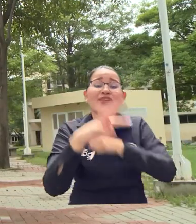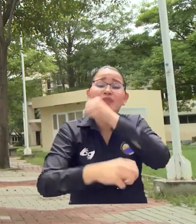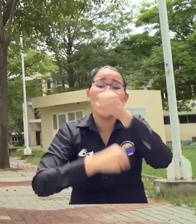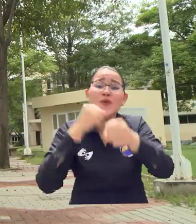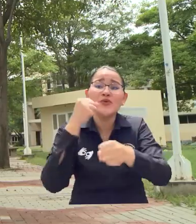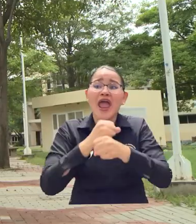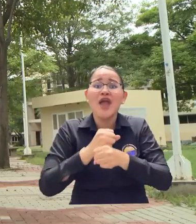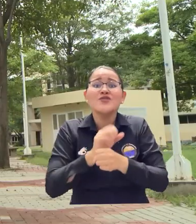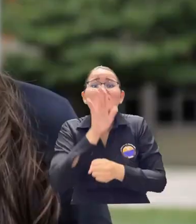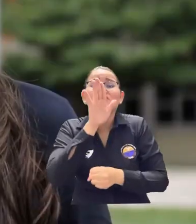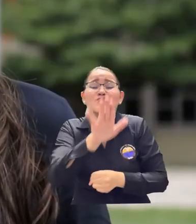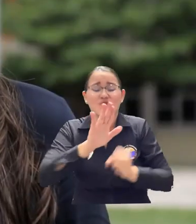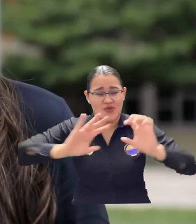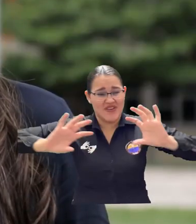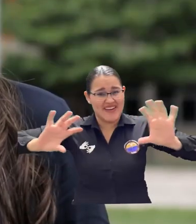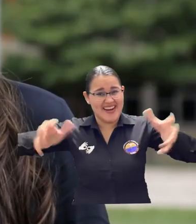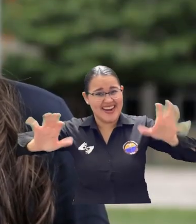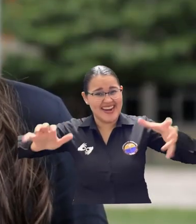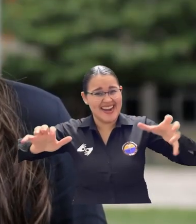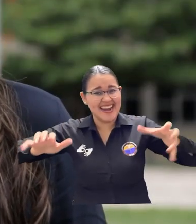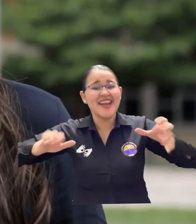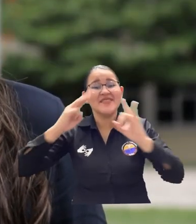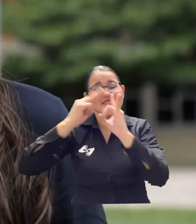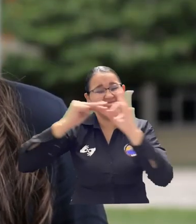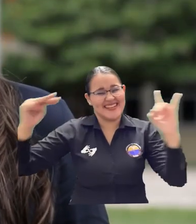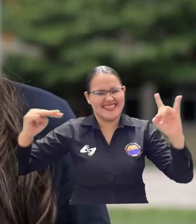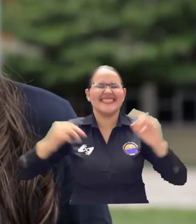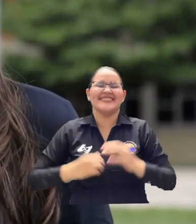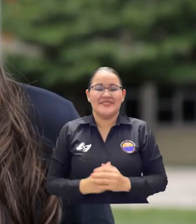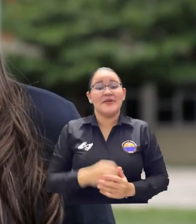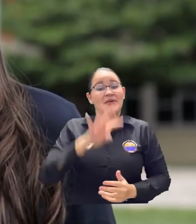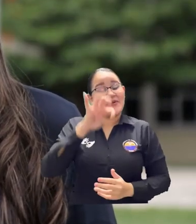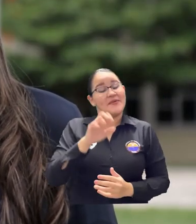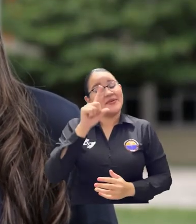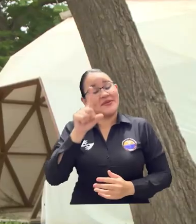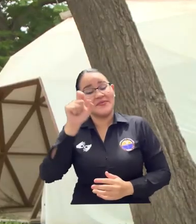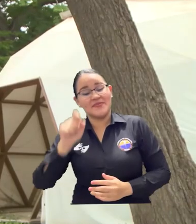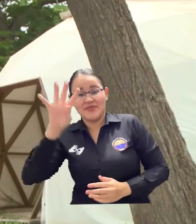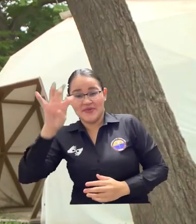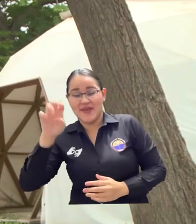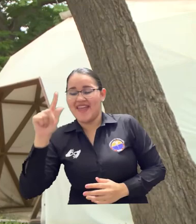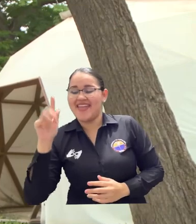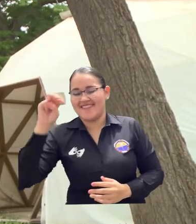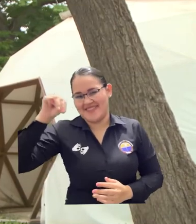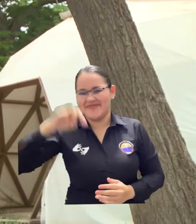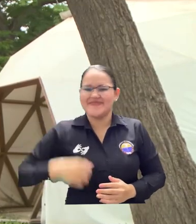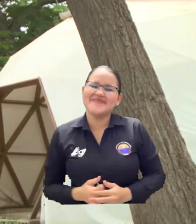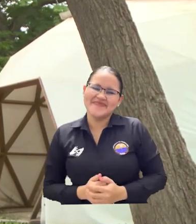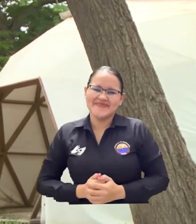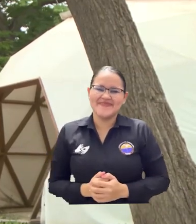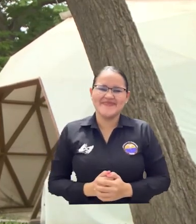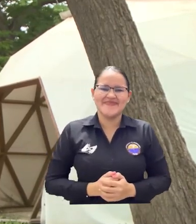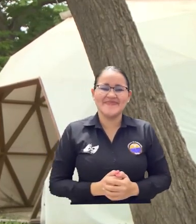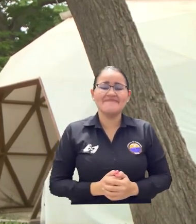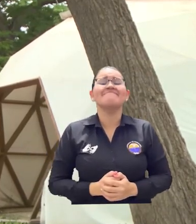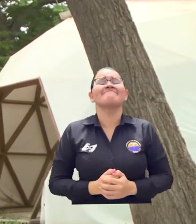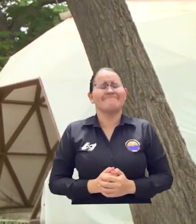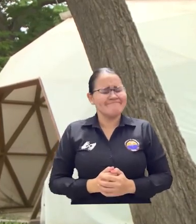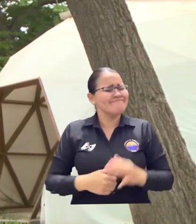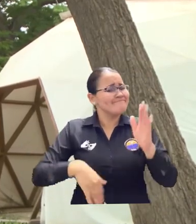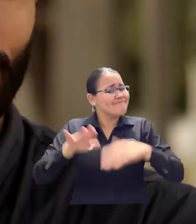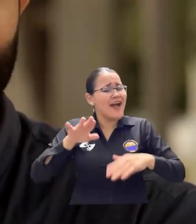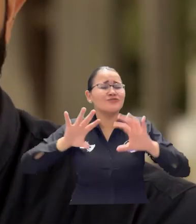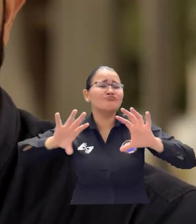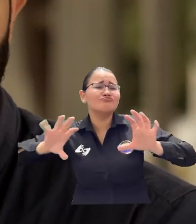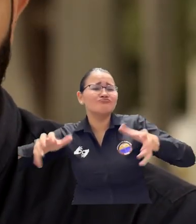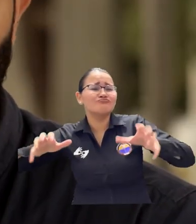querida emisora cultural Unimagdalena Radio 91.9 FM. La estación radial ha sido un aliado importante en